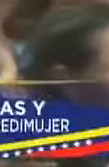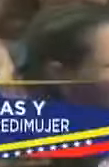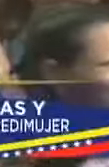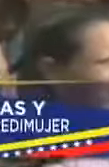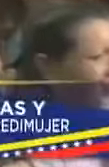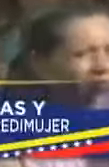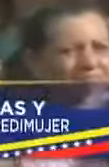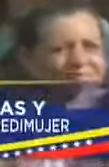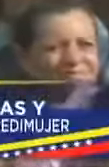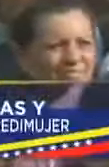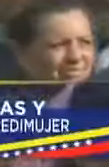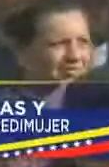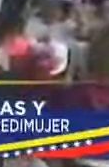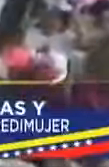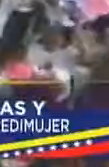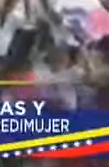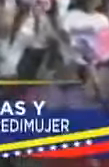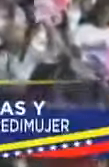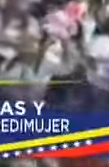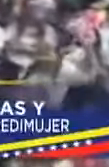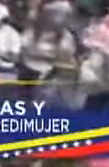aquí en Barcelona.